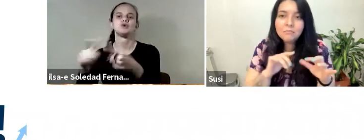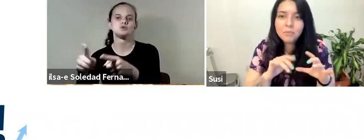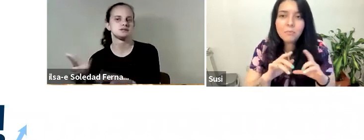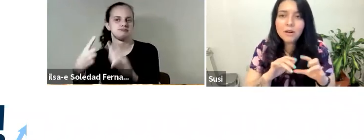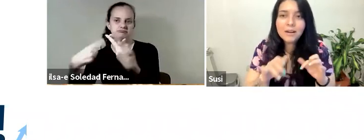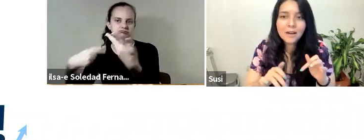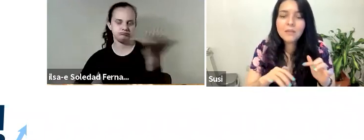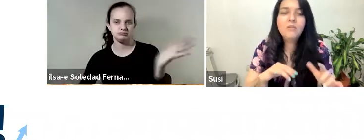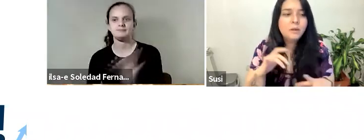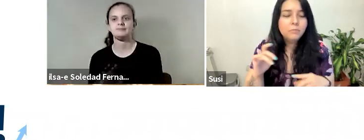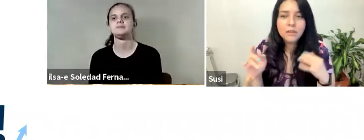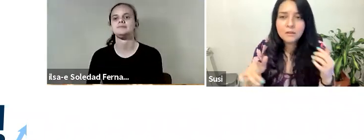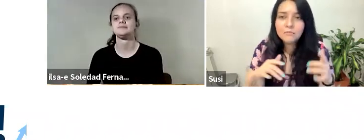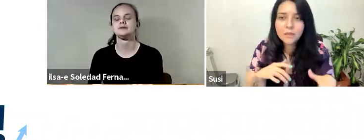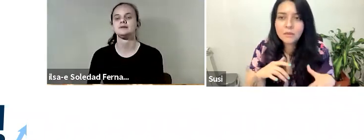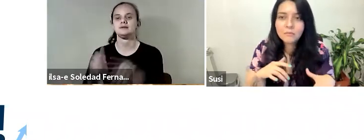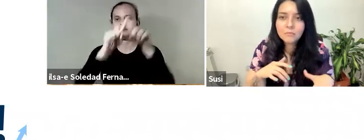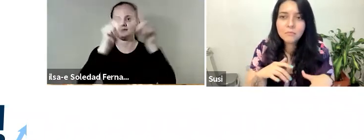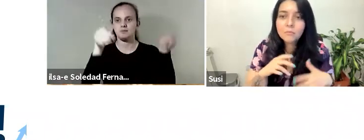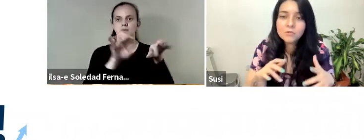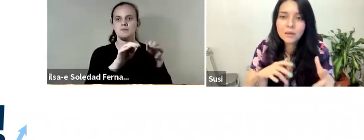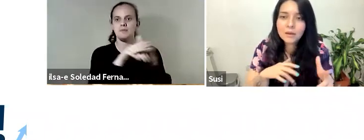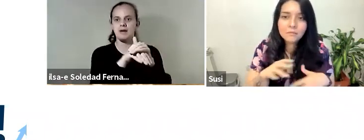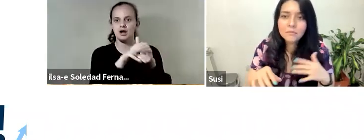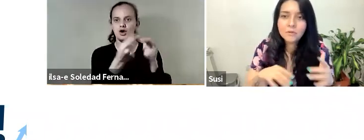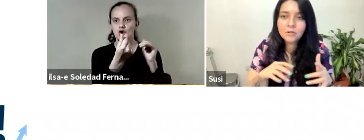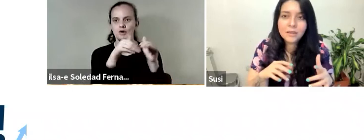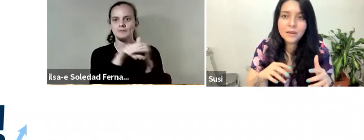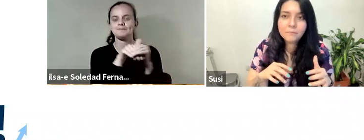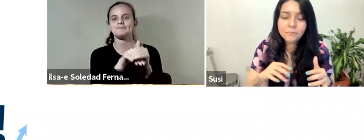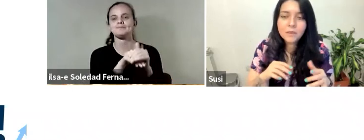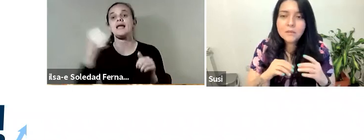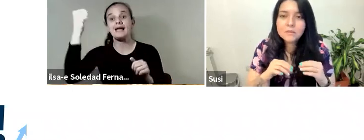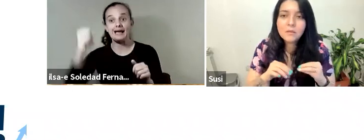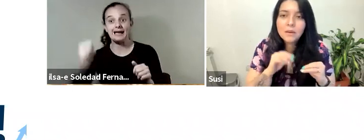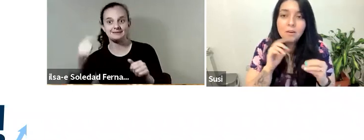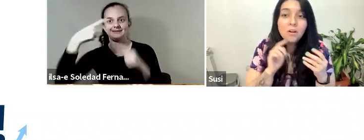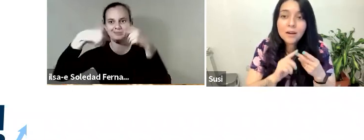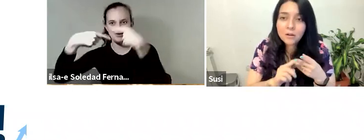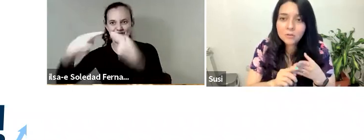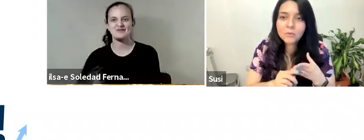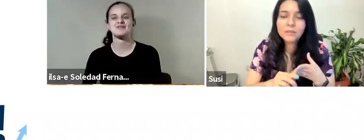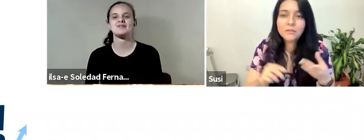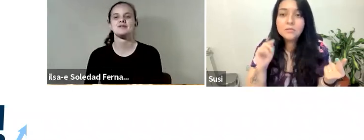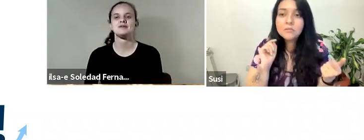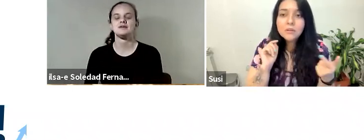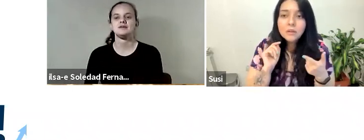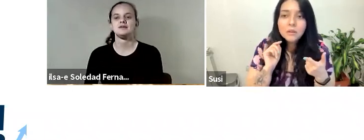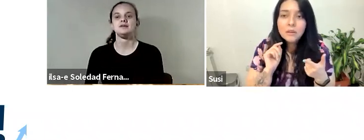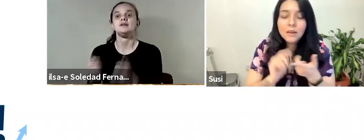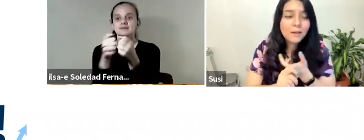eligen para poner la radio, para poner música o lo que quieran. ¿Sí? Los cajeros